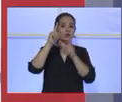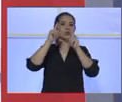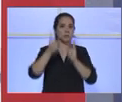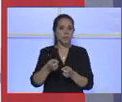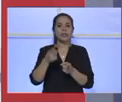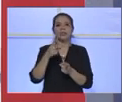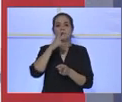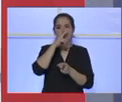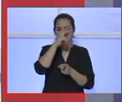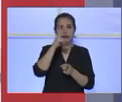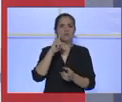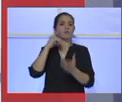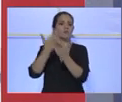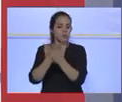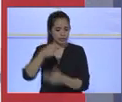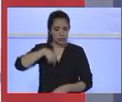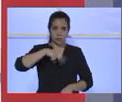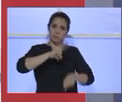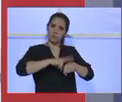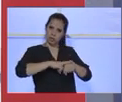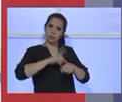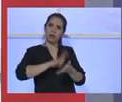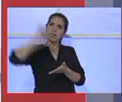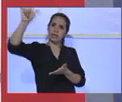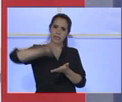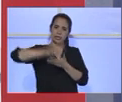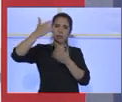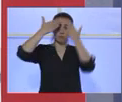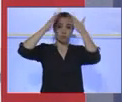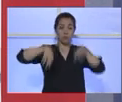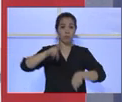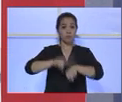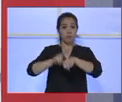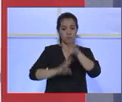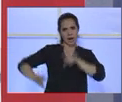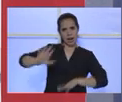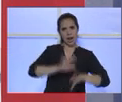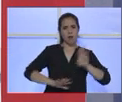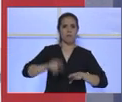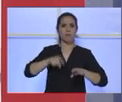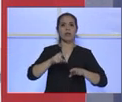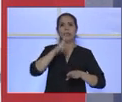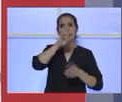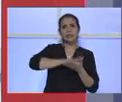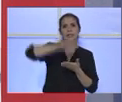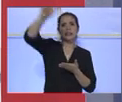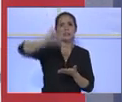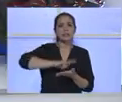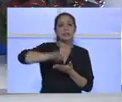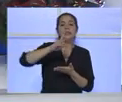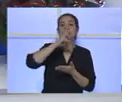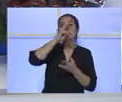elevar nuestra categoría y que de nuevo aerolíneas de bandera paraguaya puedan cubrir esa ruta tan ansiada que es